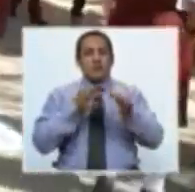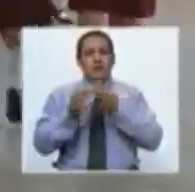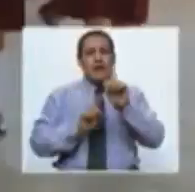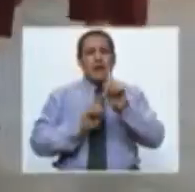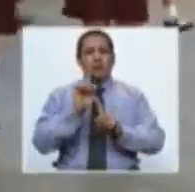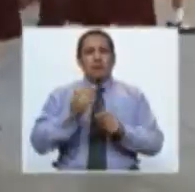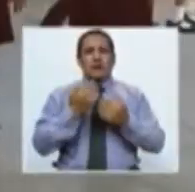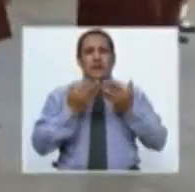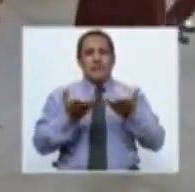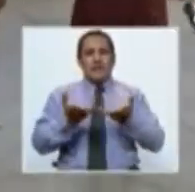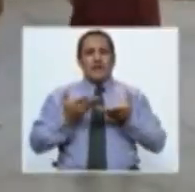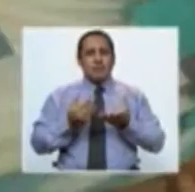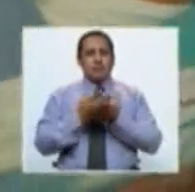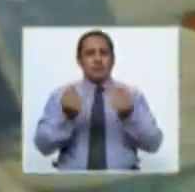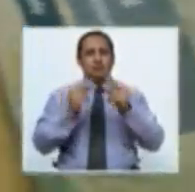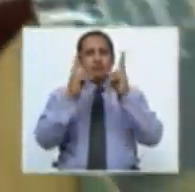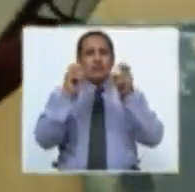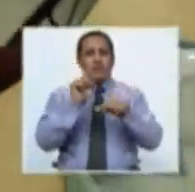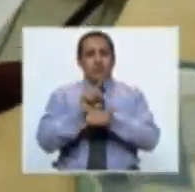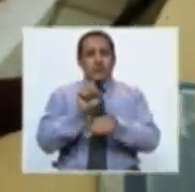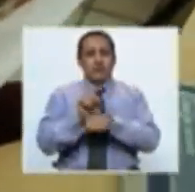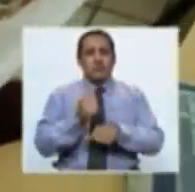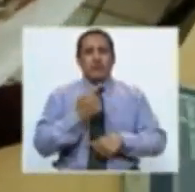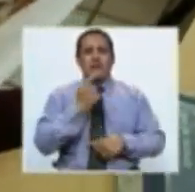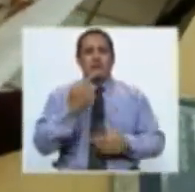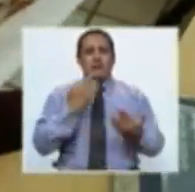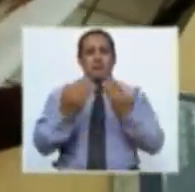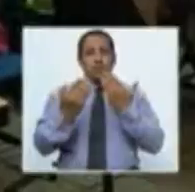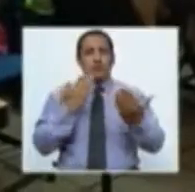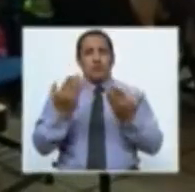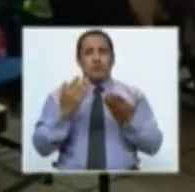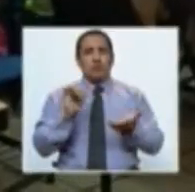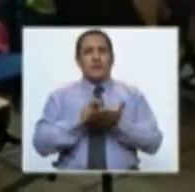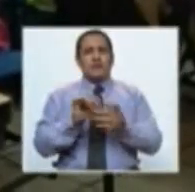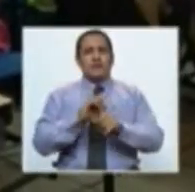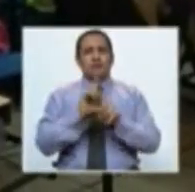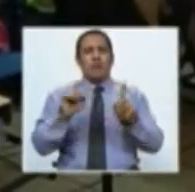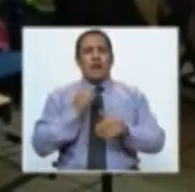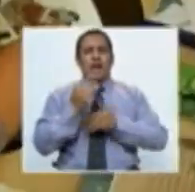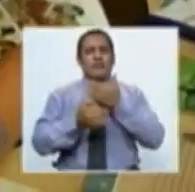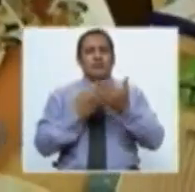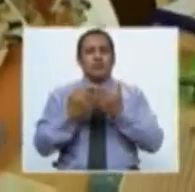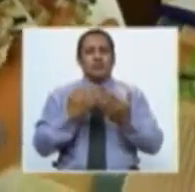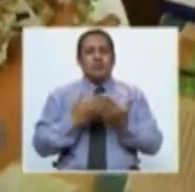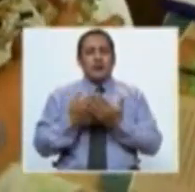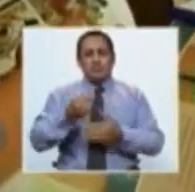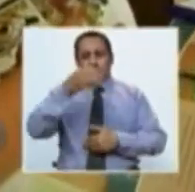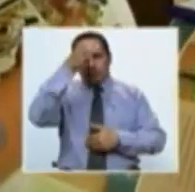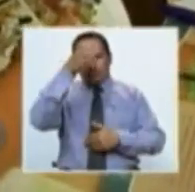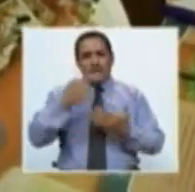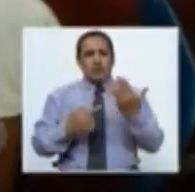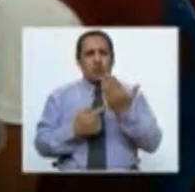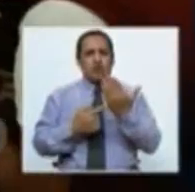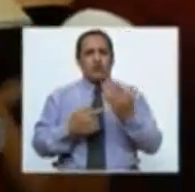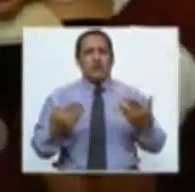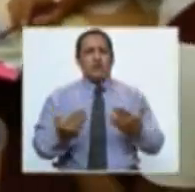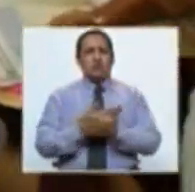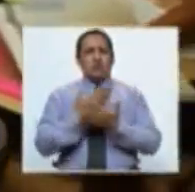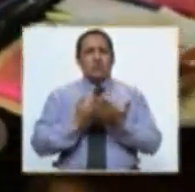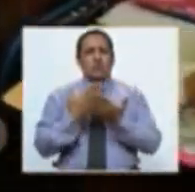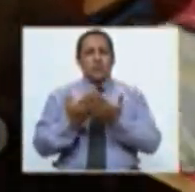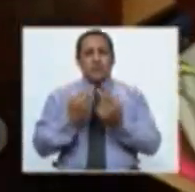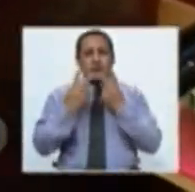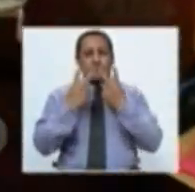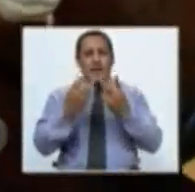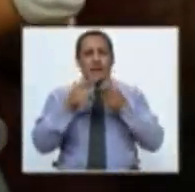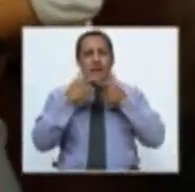cuestionan quienes nos llevan ventaja en temas educativos, es el modelo que no ha ido a la par de los avances tecnológicos y los